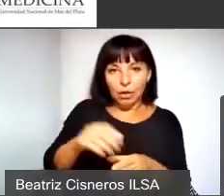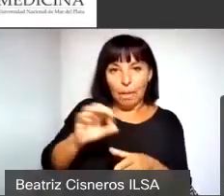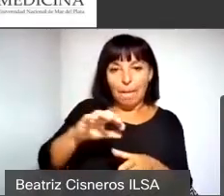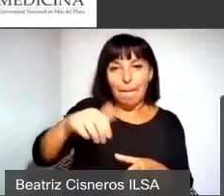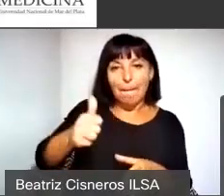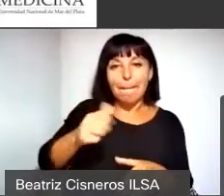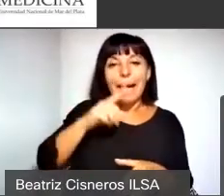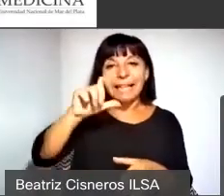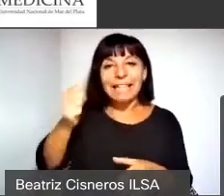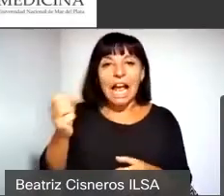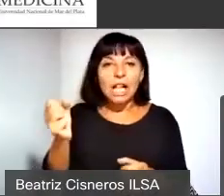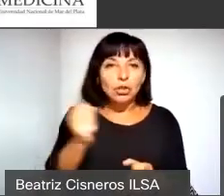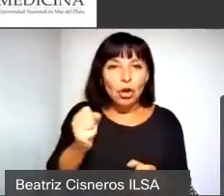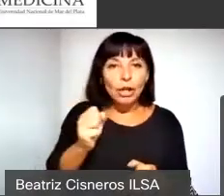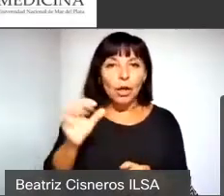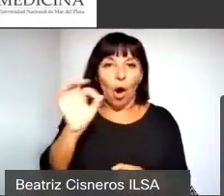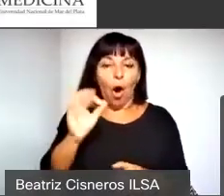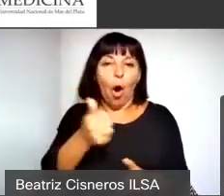sea líquido.